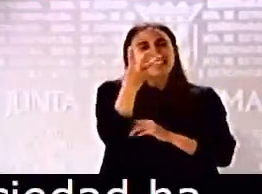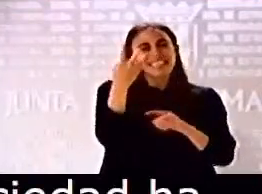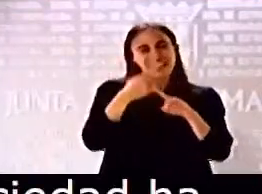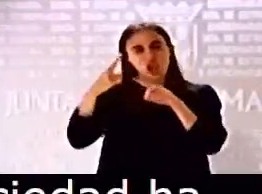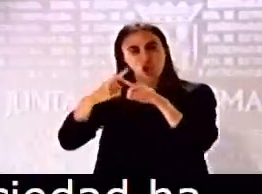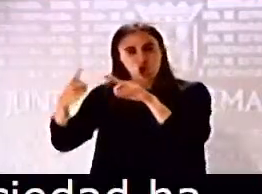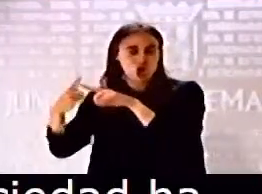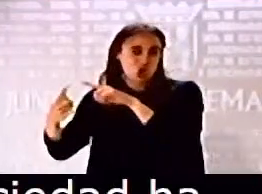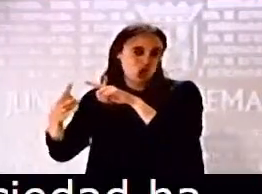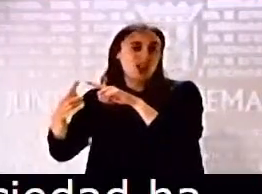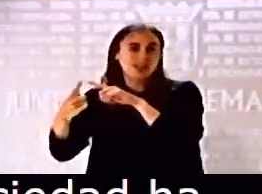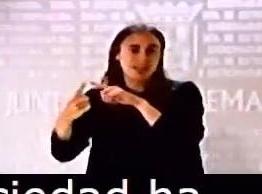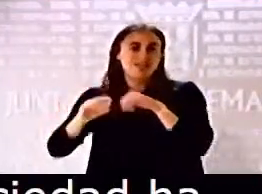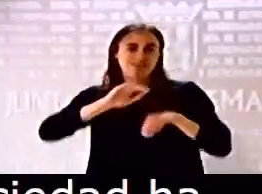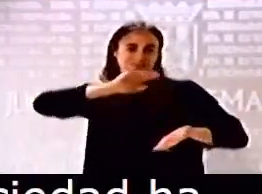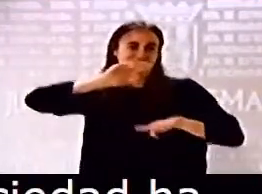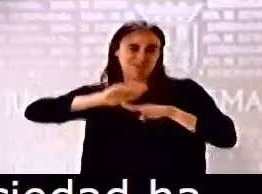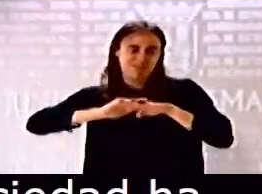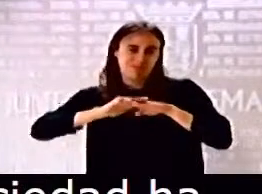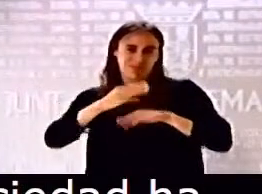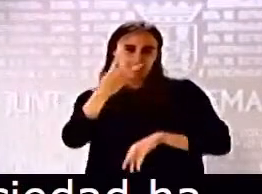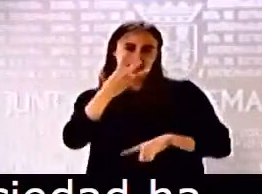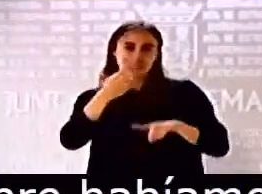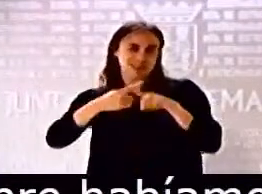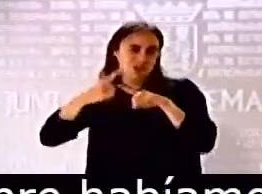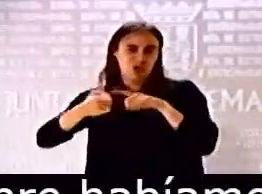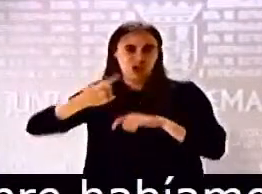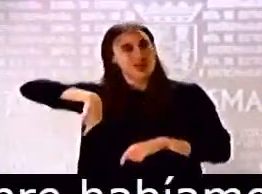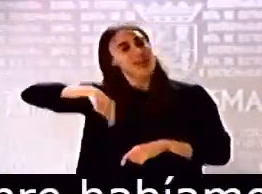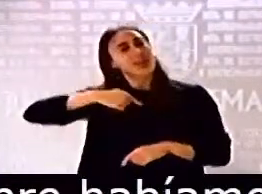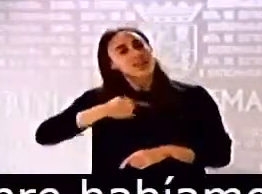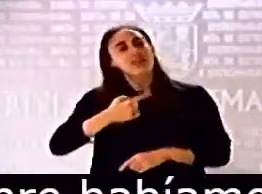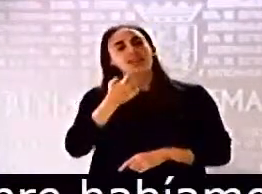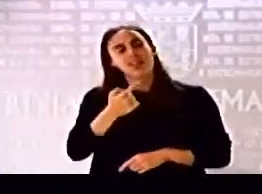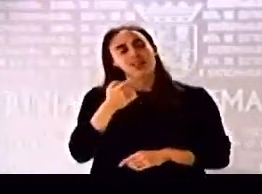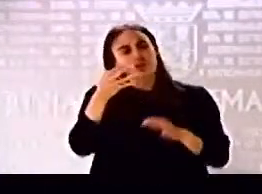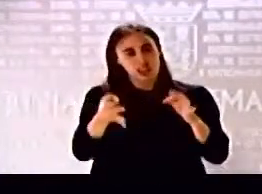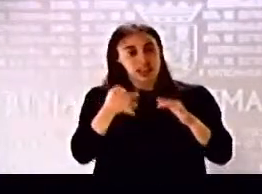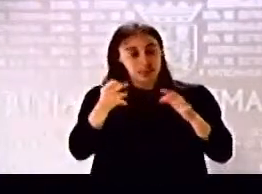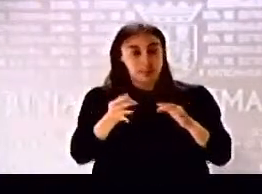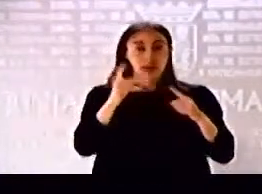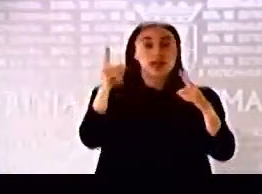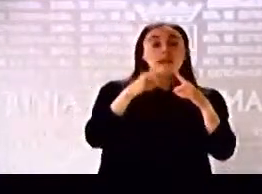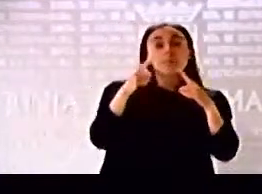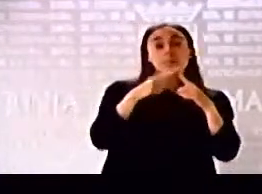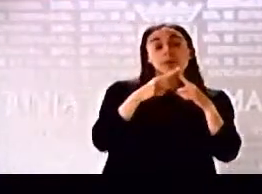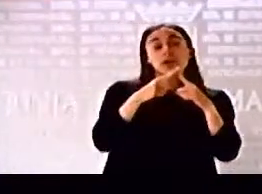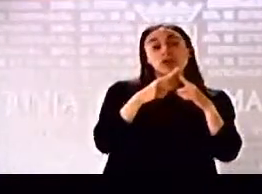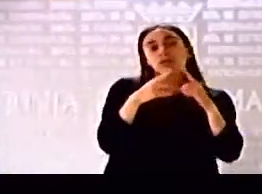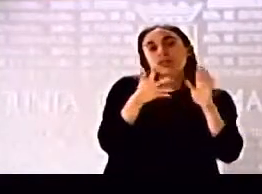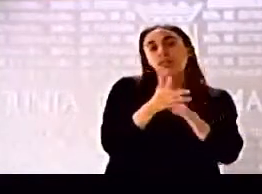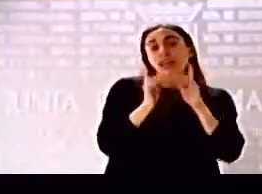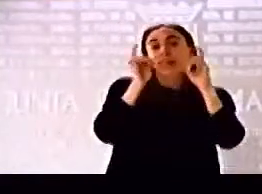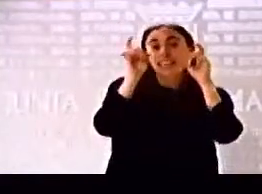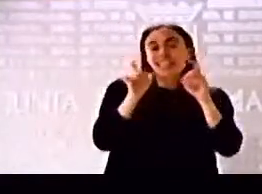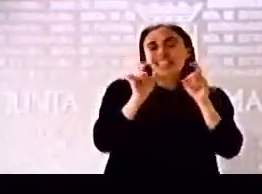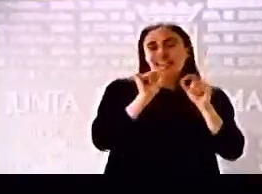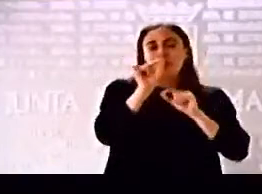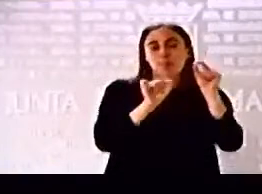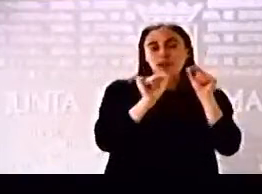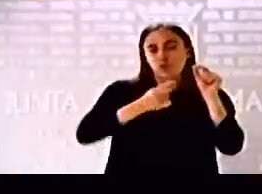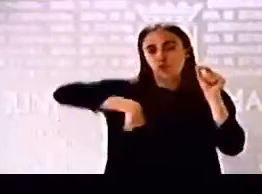siempre habíamos comentado, ¿no? El primero de los elementos es que íbamos a intentar adelantarnos al virus.